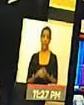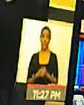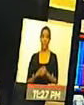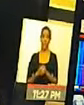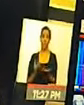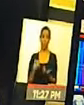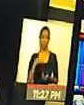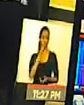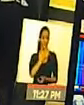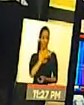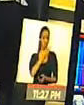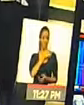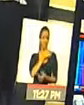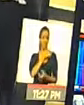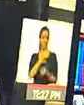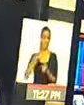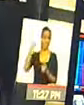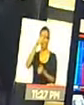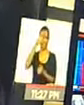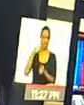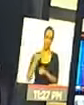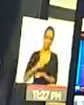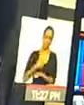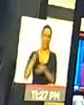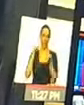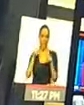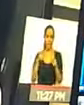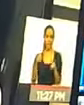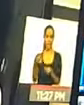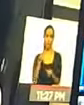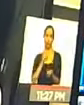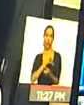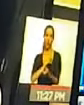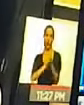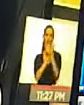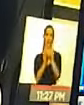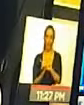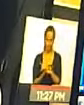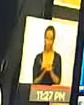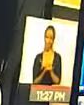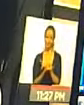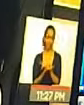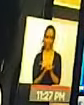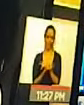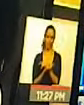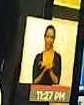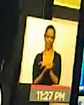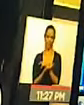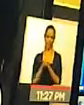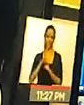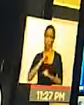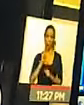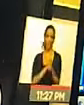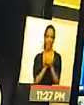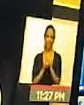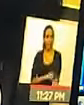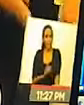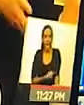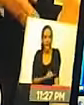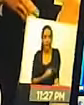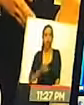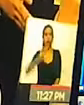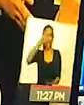¿verdad? El sugar daddy te da plata a ti, no es al contrario. Pedro, ahí está. No es al contrario, hermano, el sugar daddy te